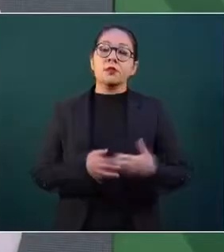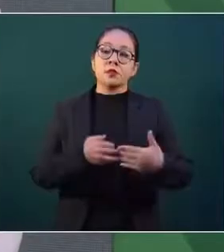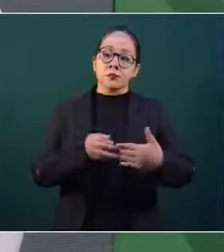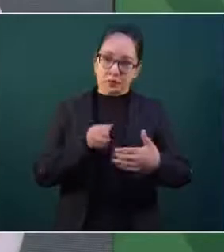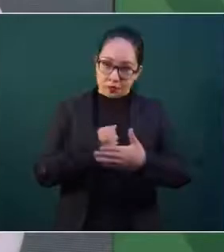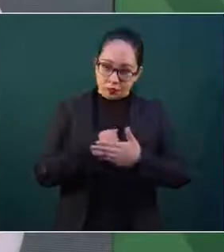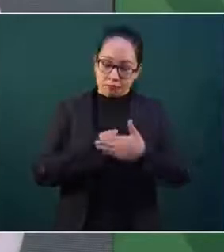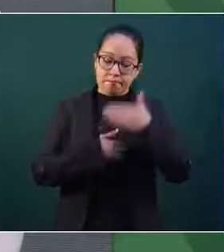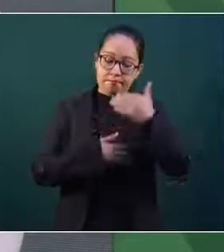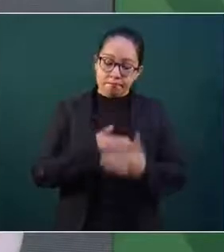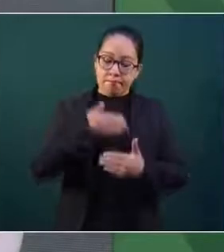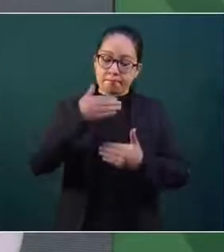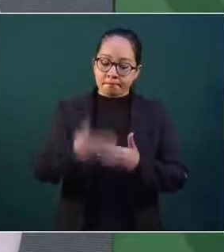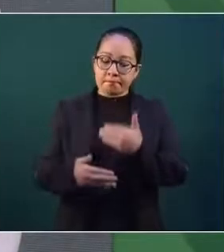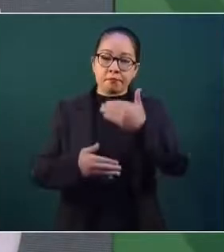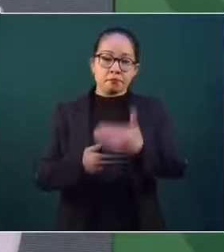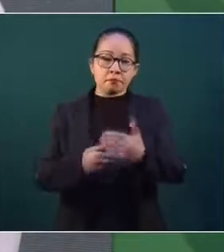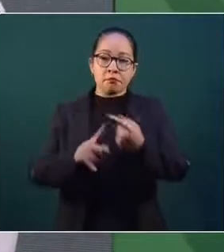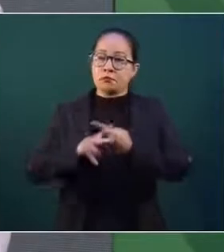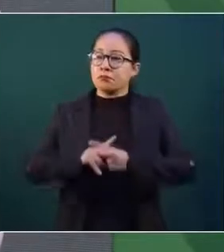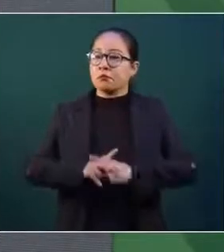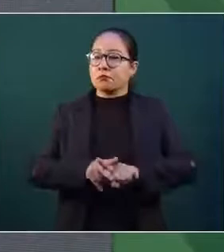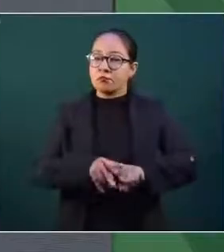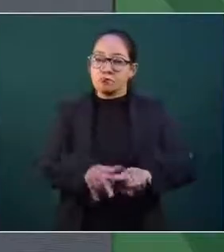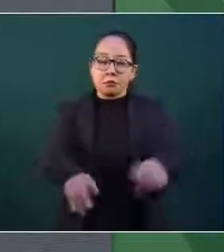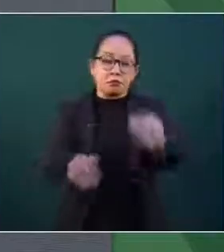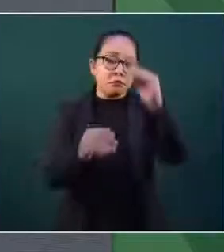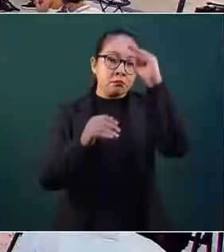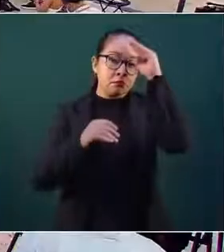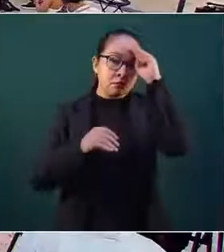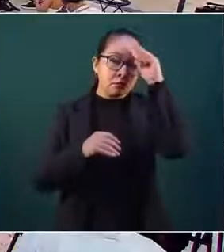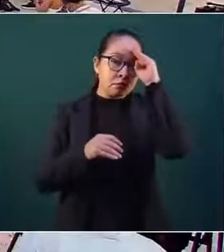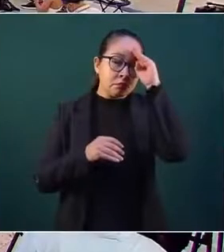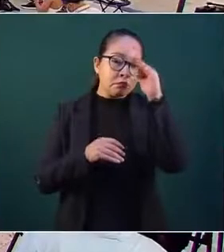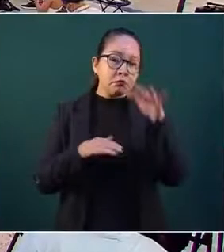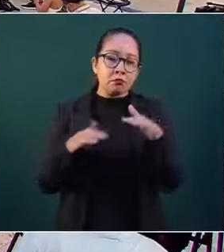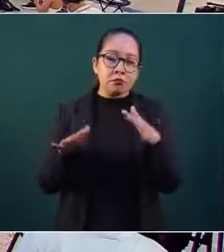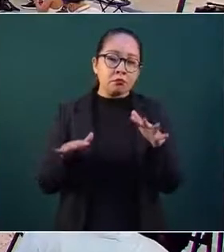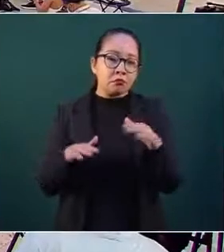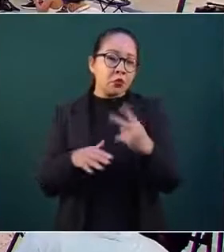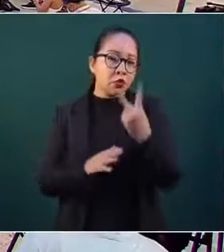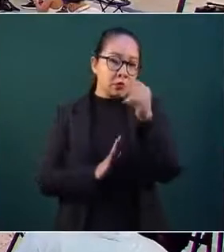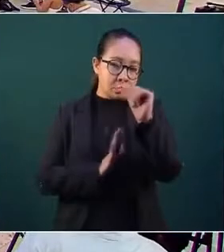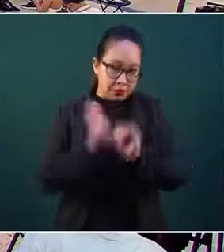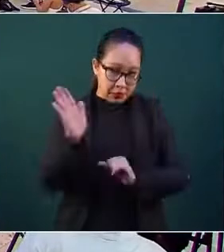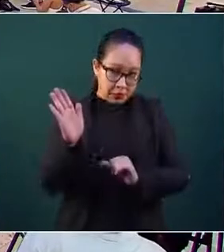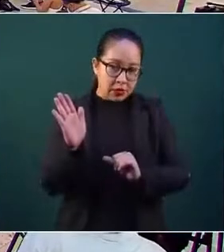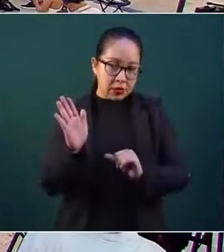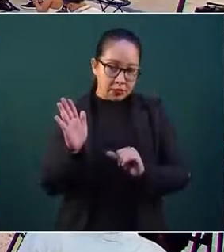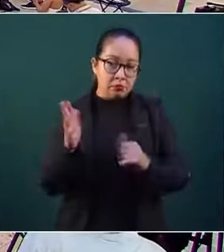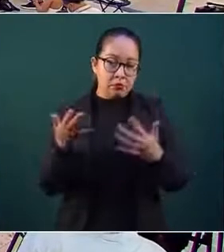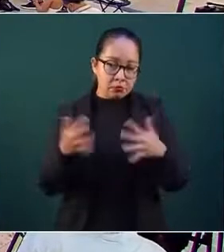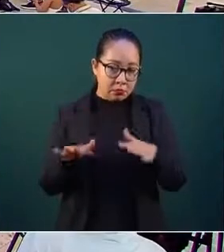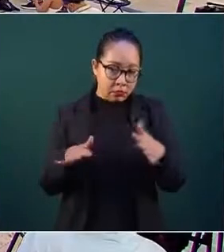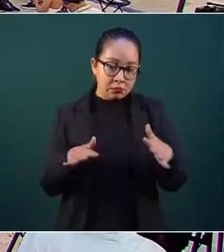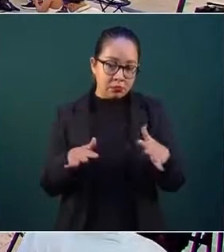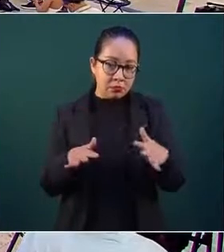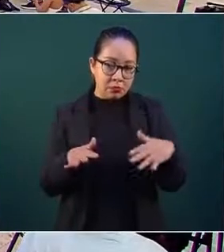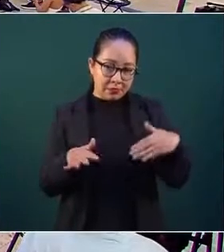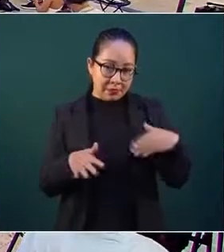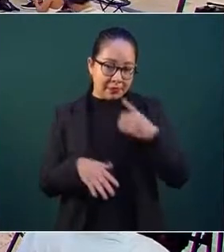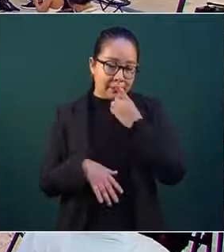Yo pienso que a más tardar en 2 meses, que dije 3 y